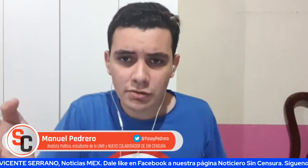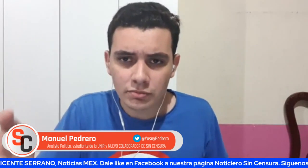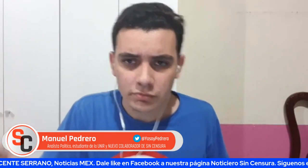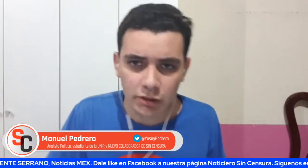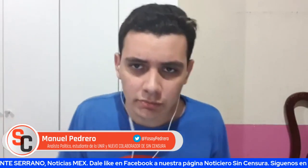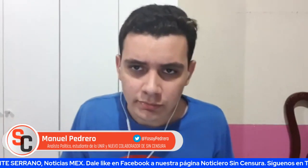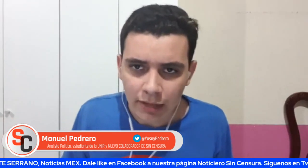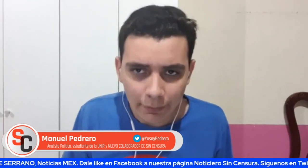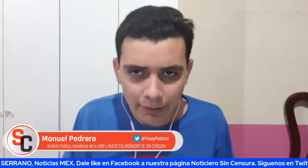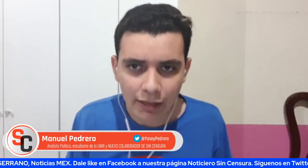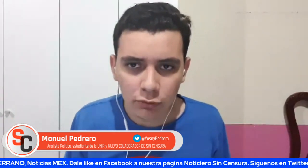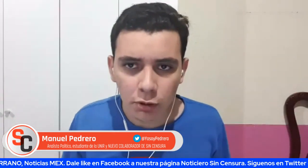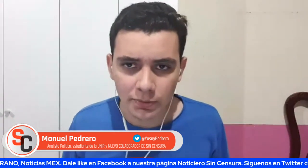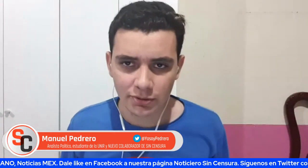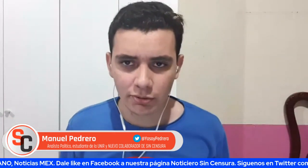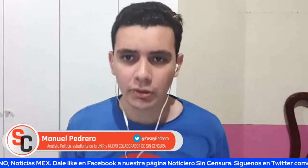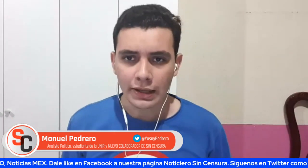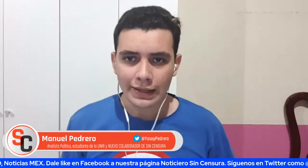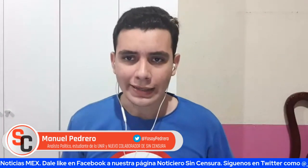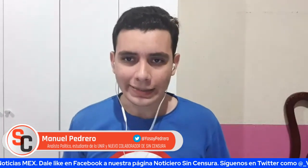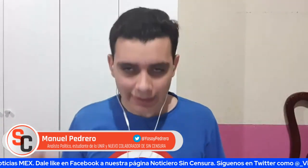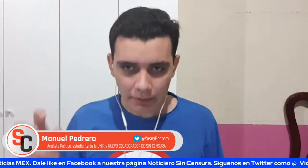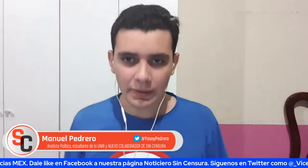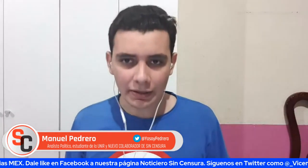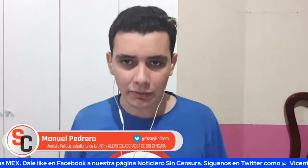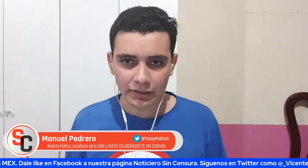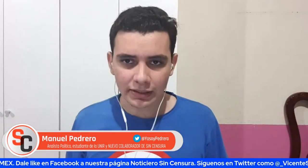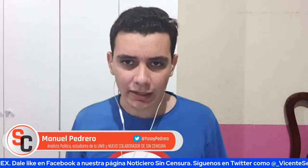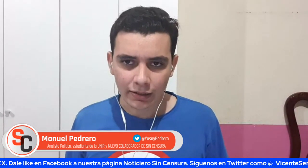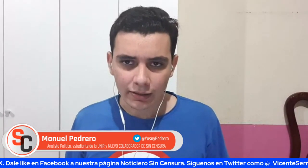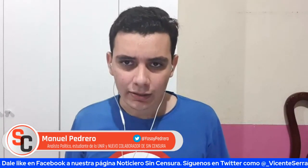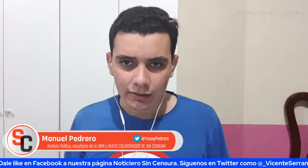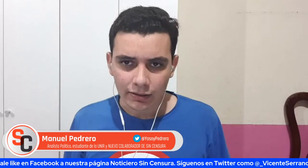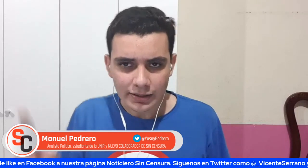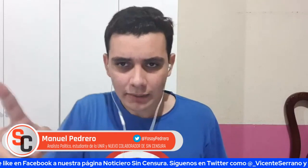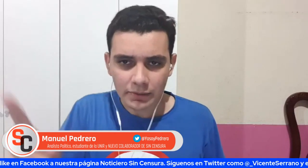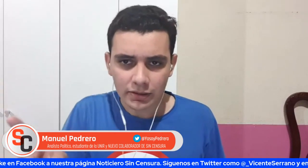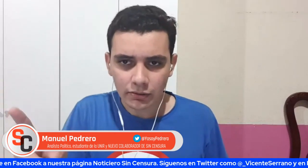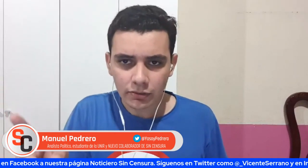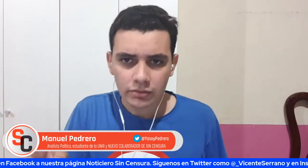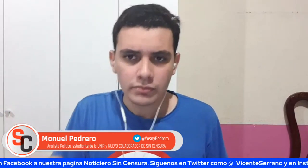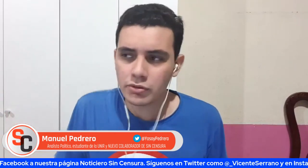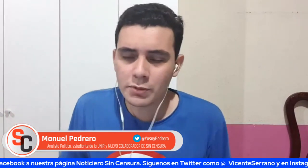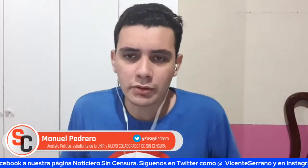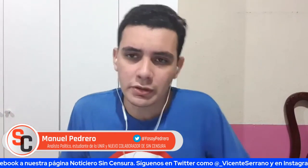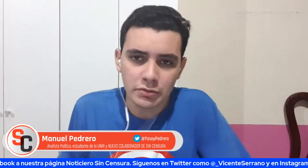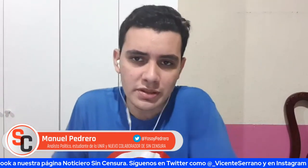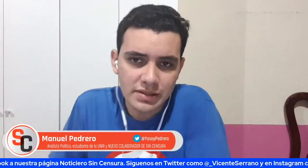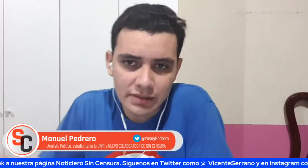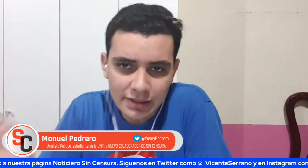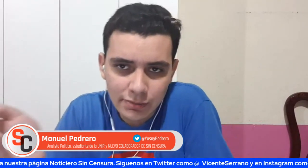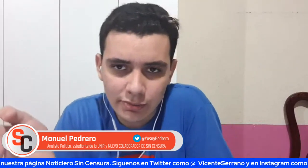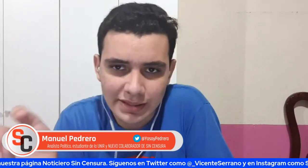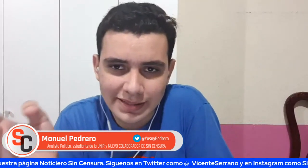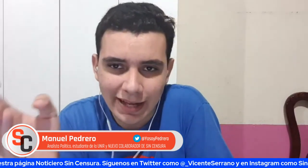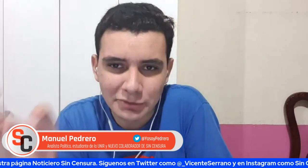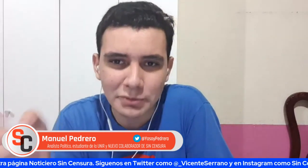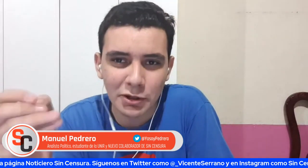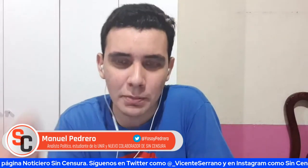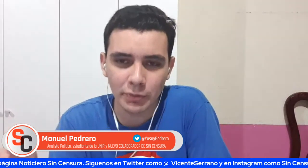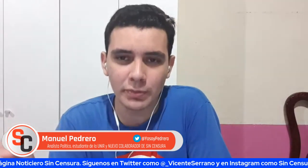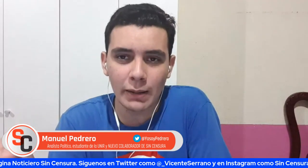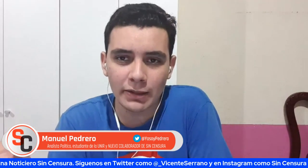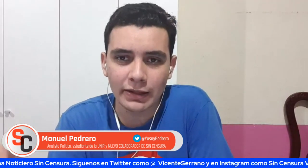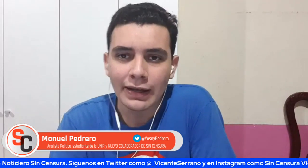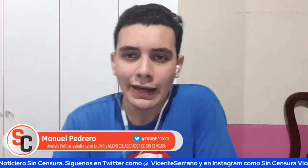como ejemplo al pueblo francés. Pues tú dices, ¿a cuál entras? Al segundo, vámonos con el segundo. Y fíjate que